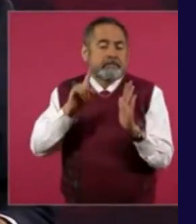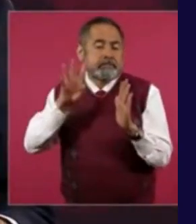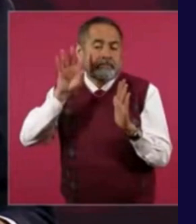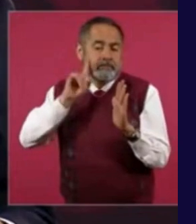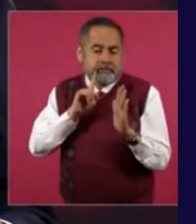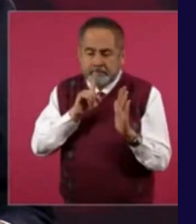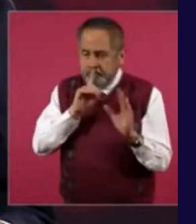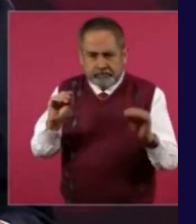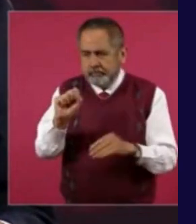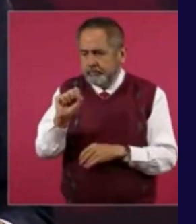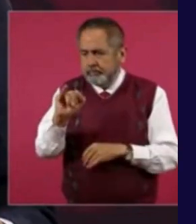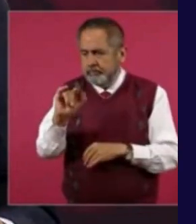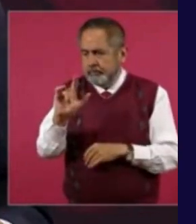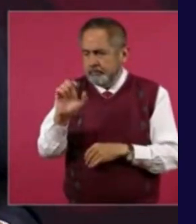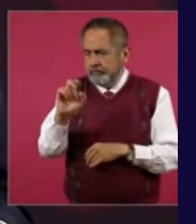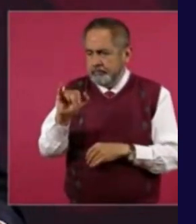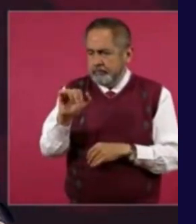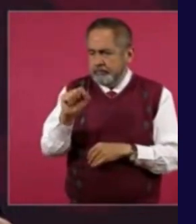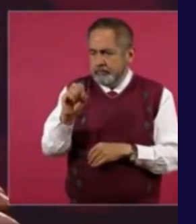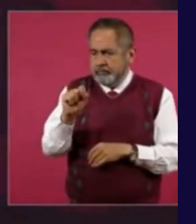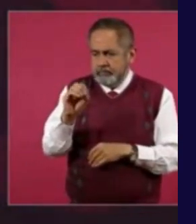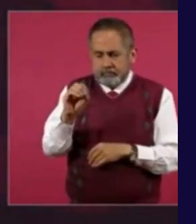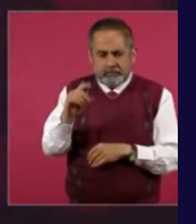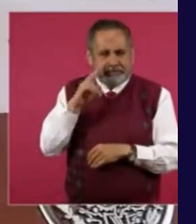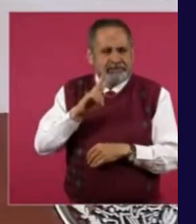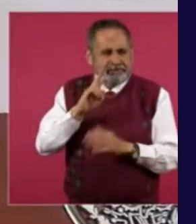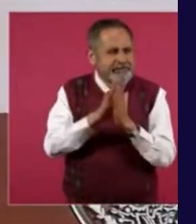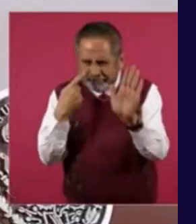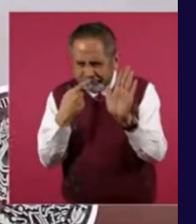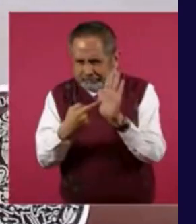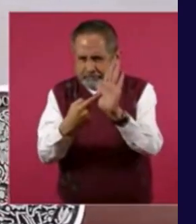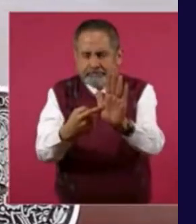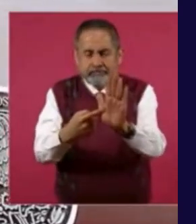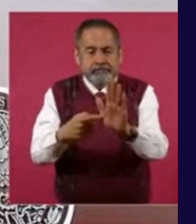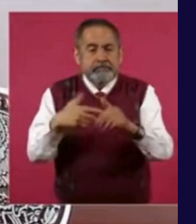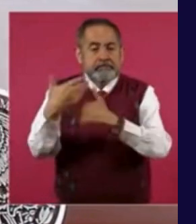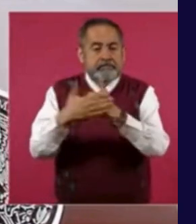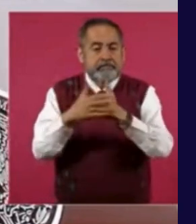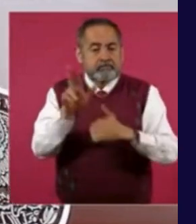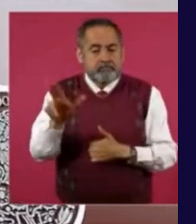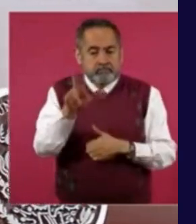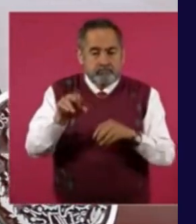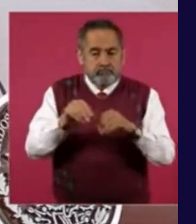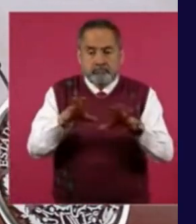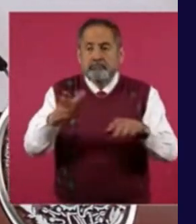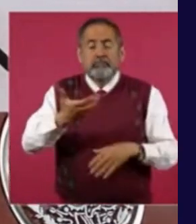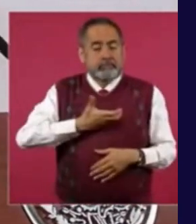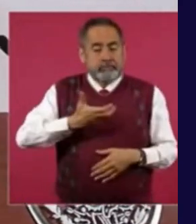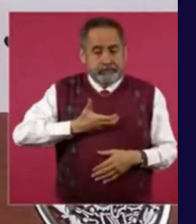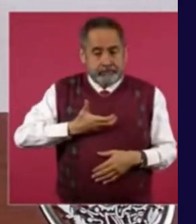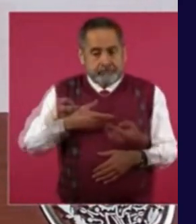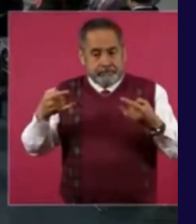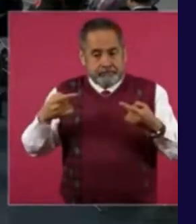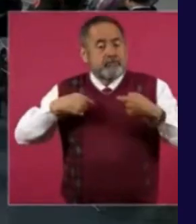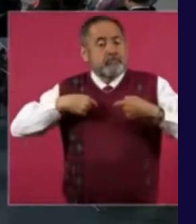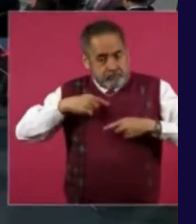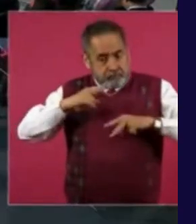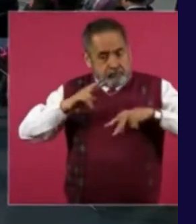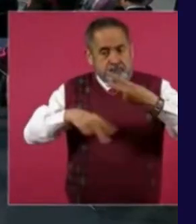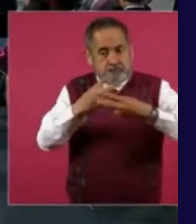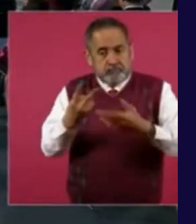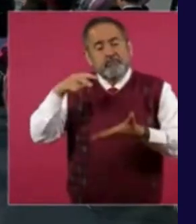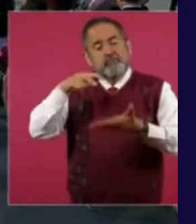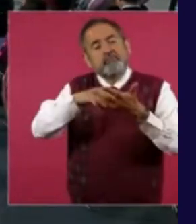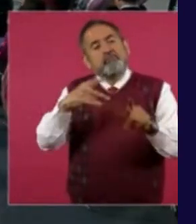seguridad en la administración de la doctora Claudia shba López Obrador subrayó la importancia de dar continuidad a las